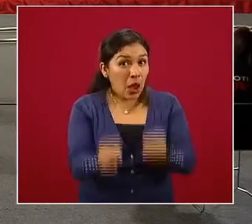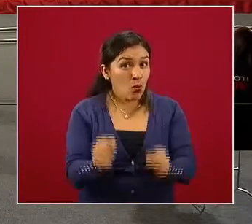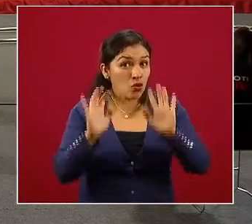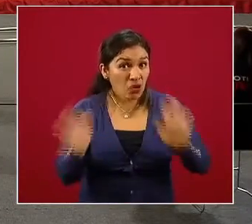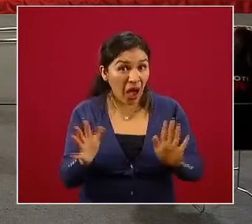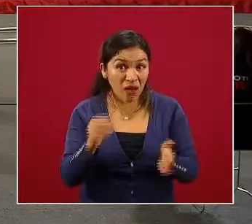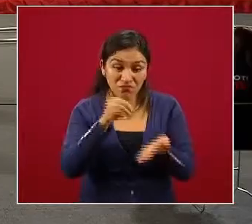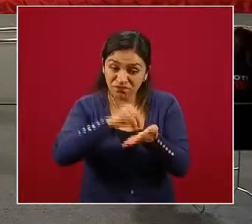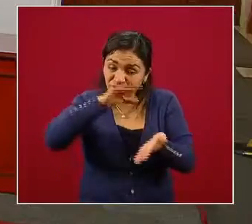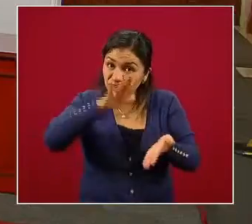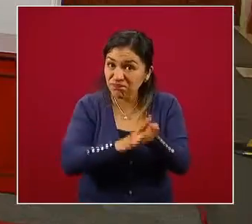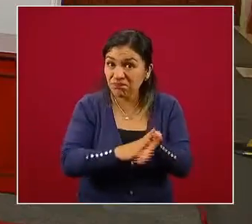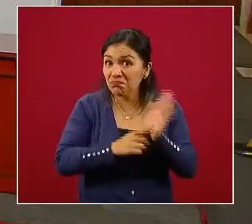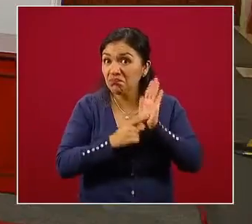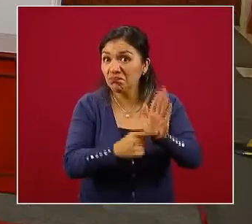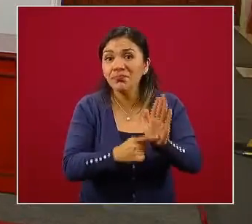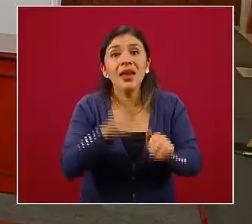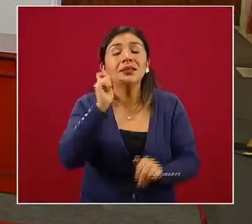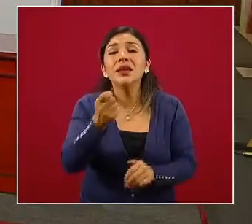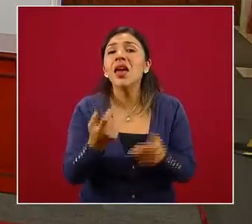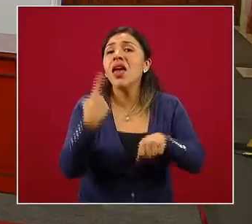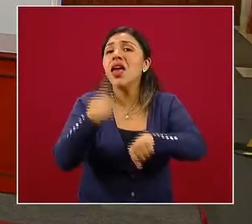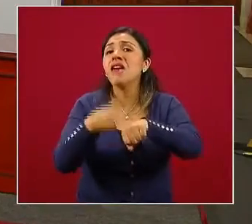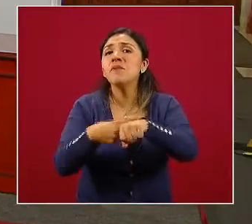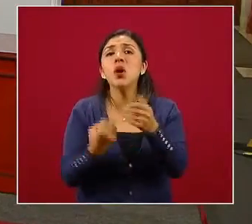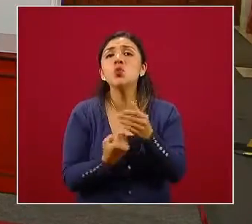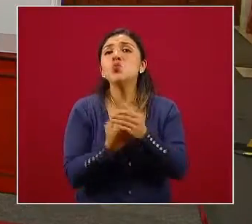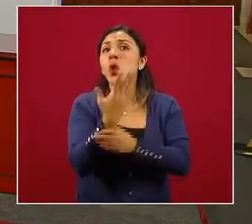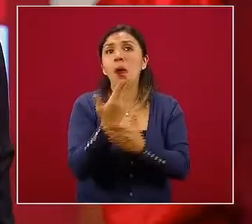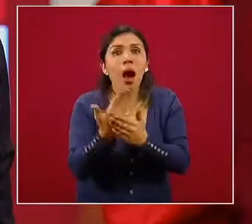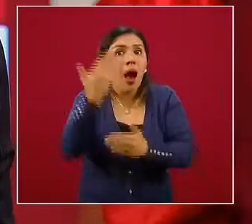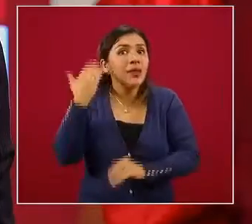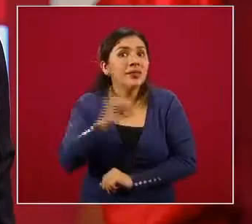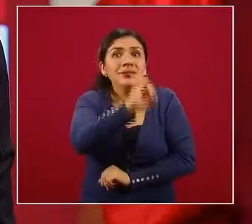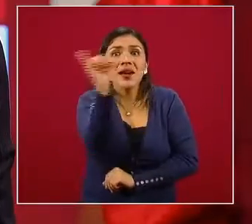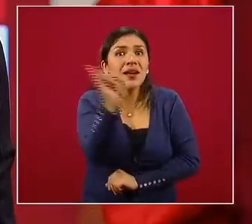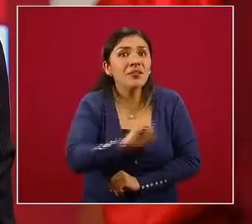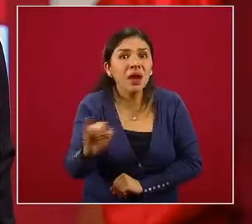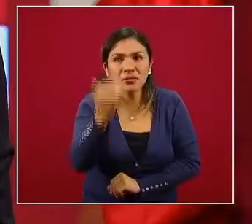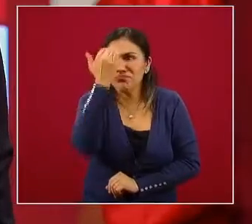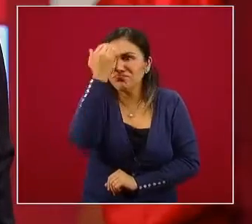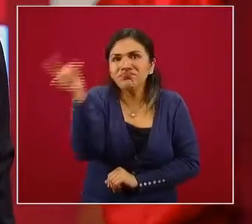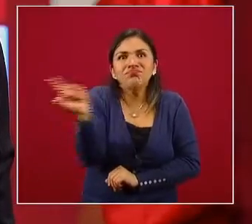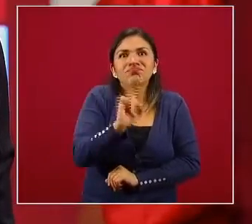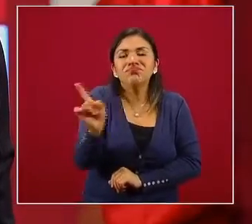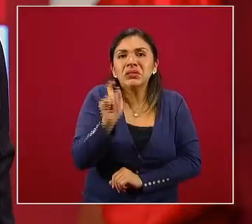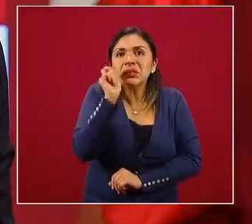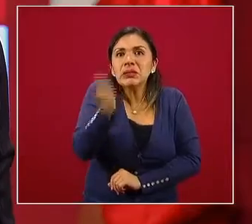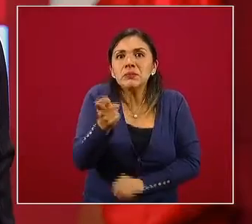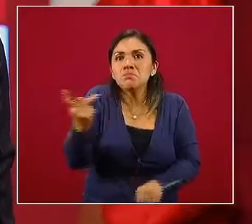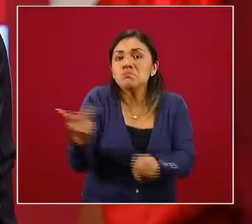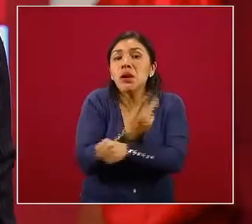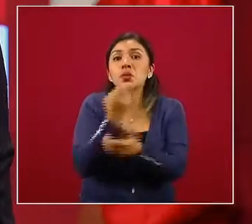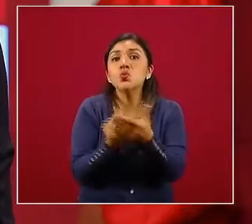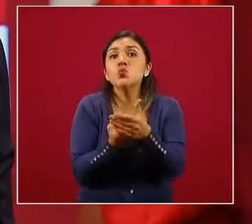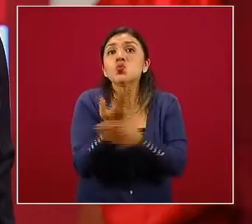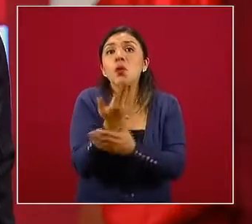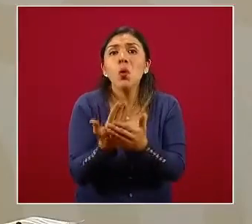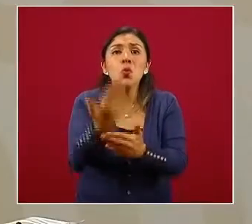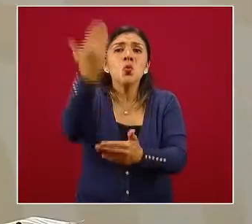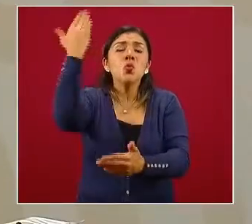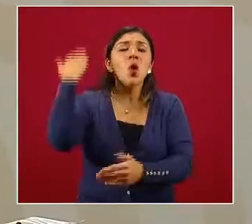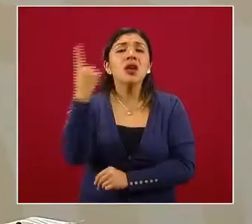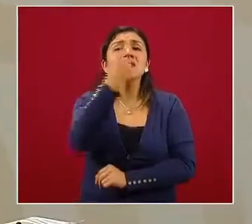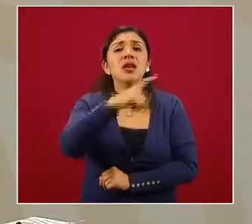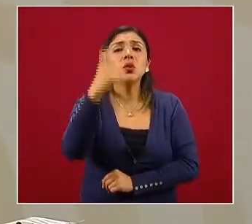está escrito, esto es una enfermedad emergente, que no se había presentado una situación semejante a esta en